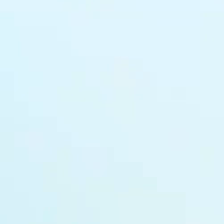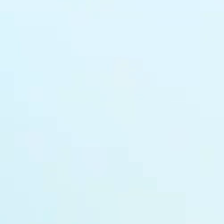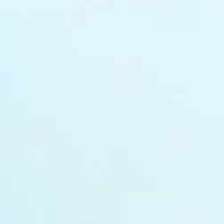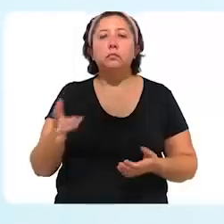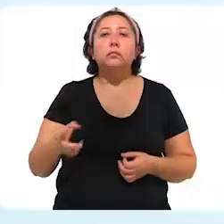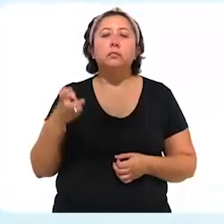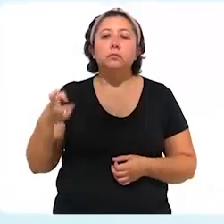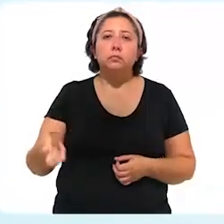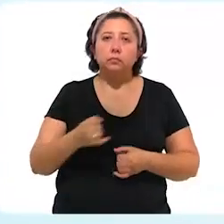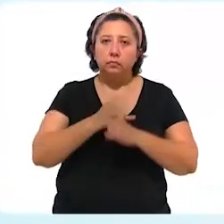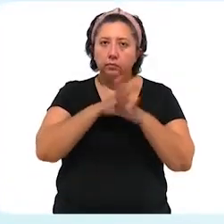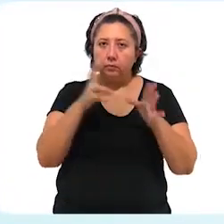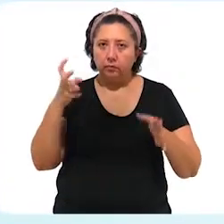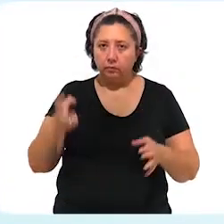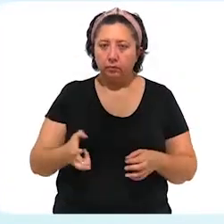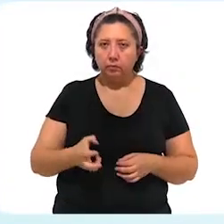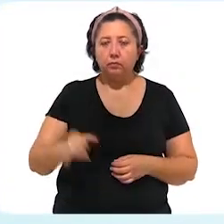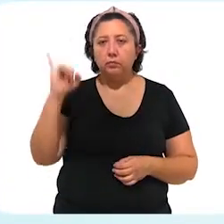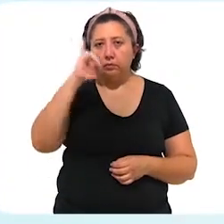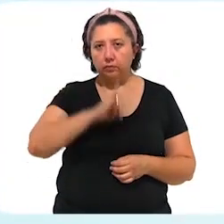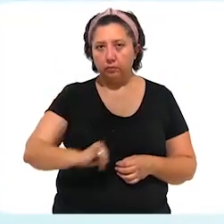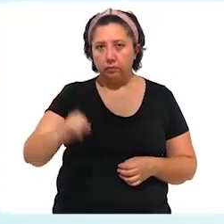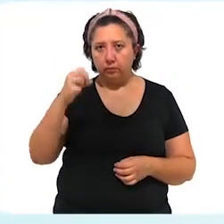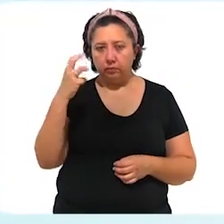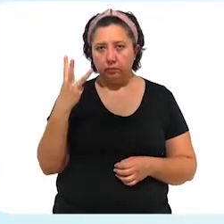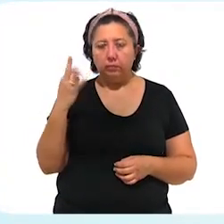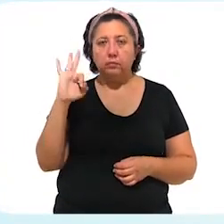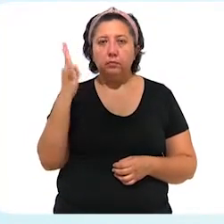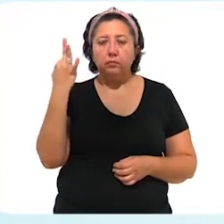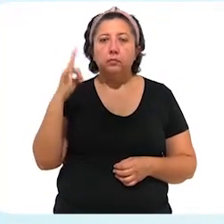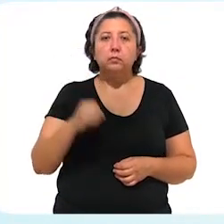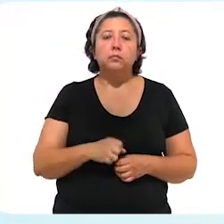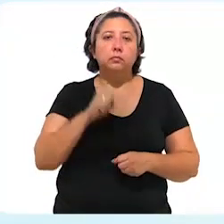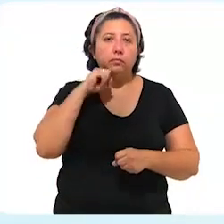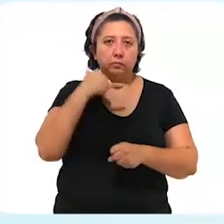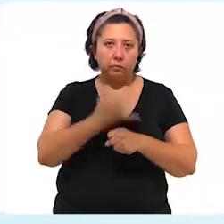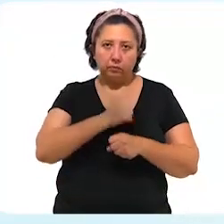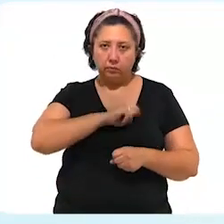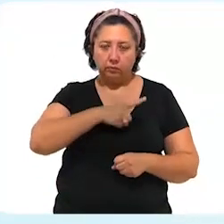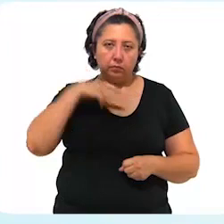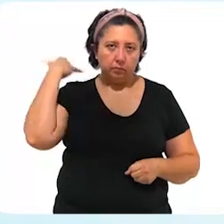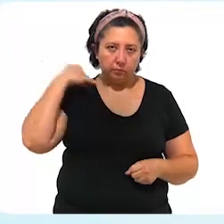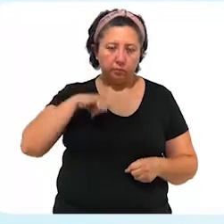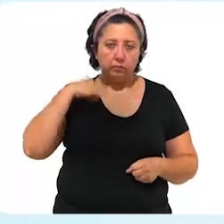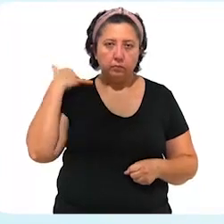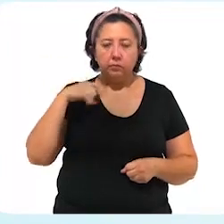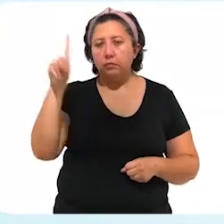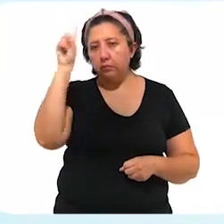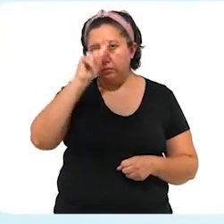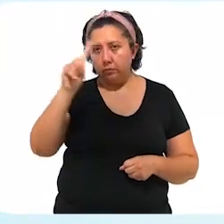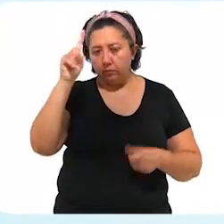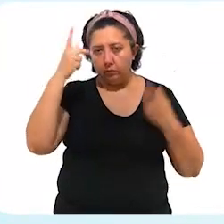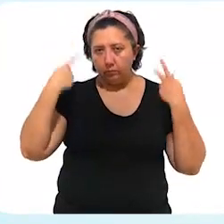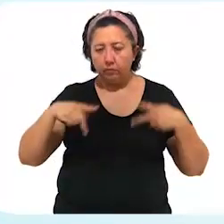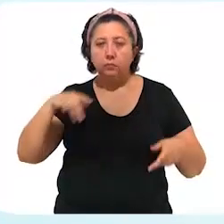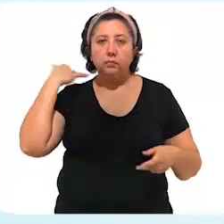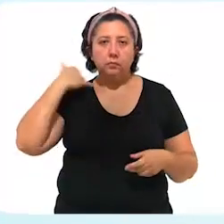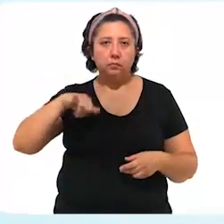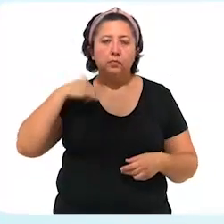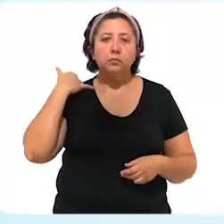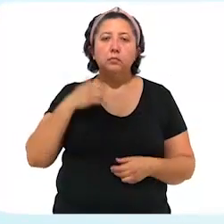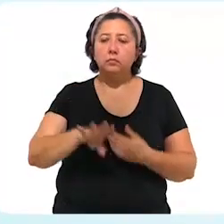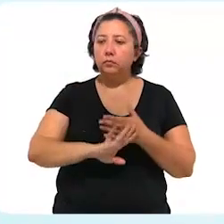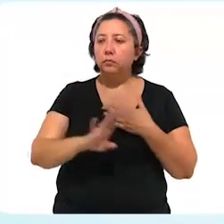Gracias. Este es el parte médico de este jueves 3 de febrero. La Secretaría de Salud de Yucatán recomienda a la población